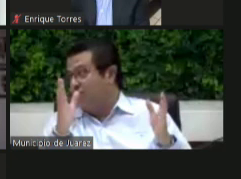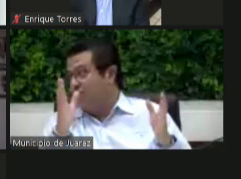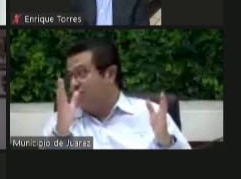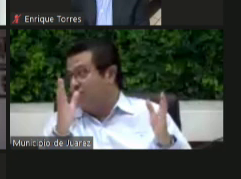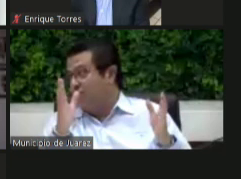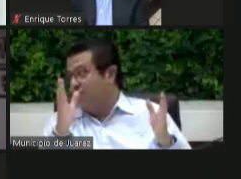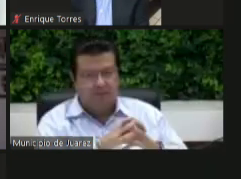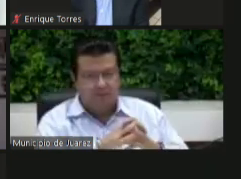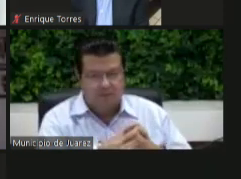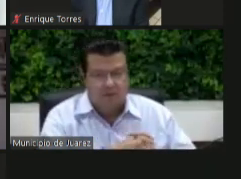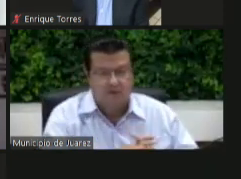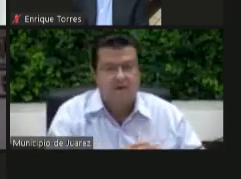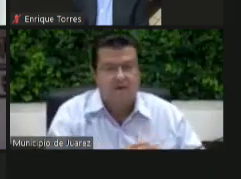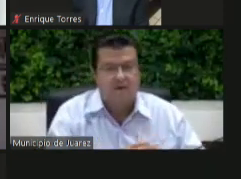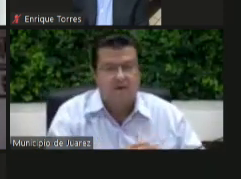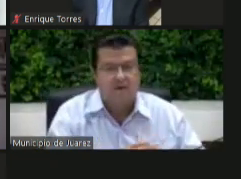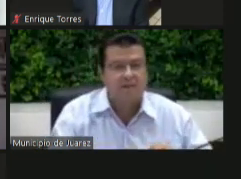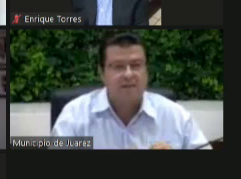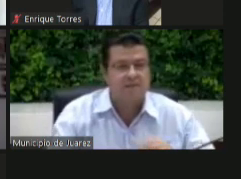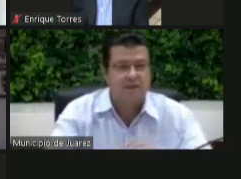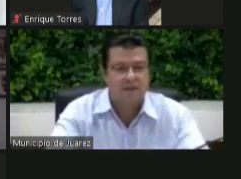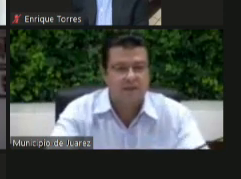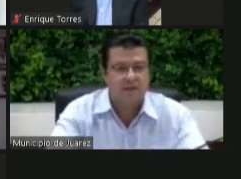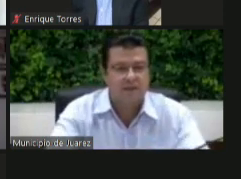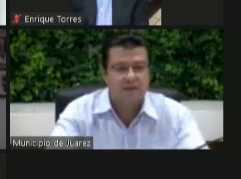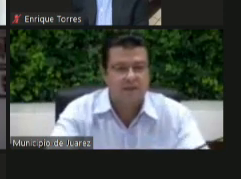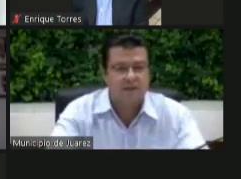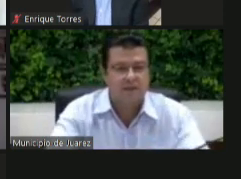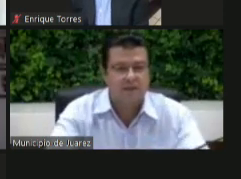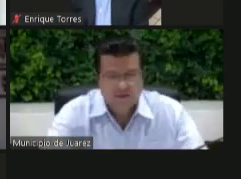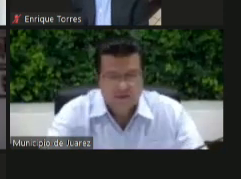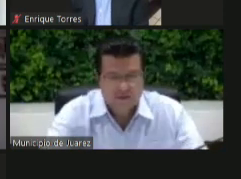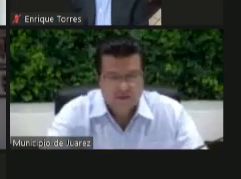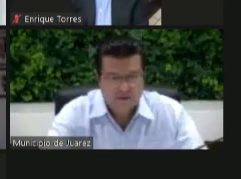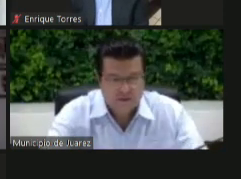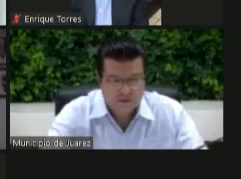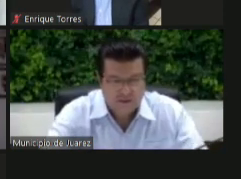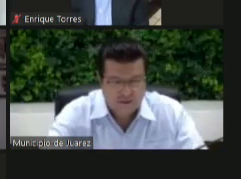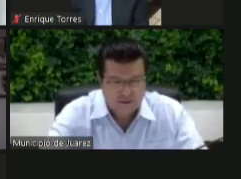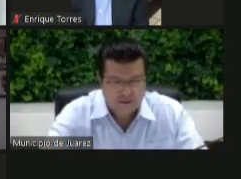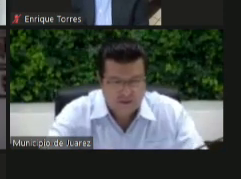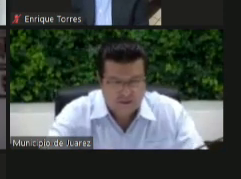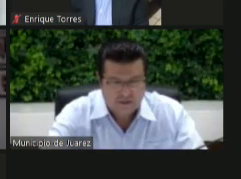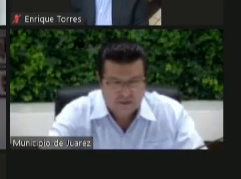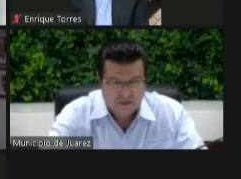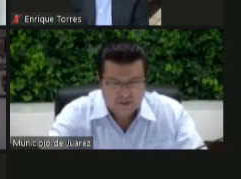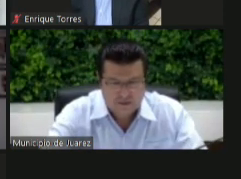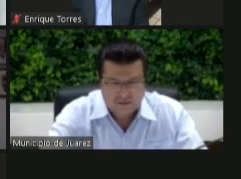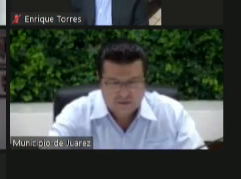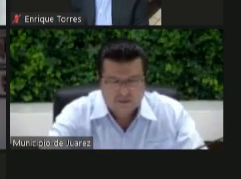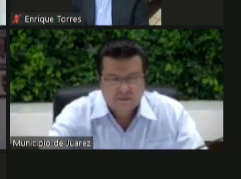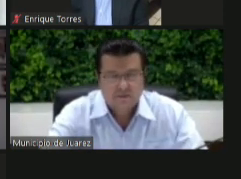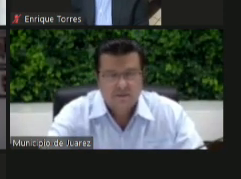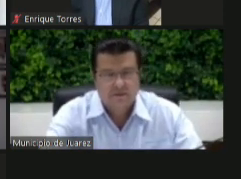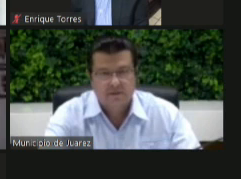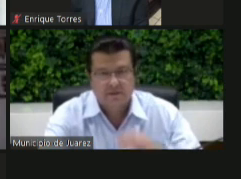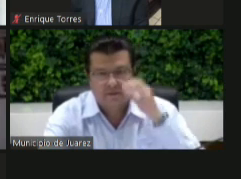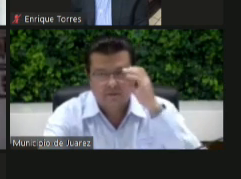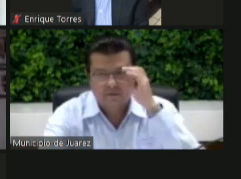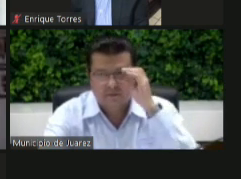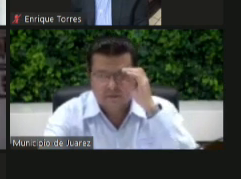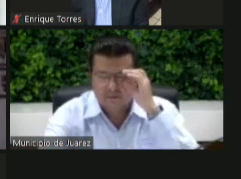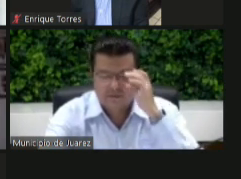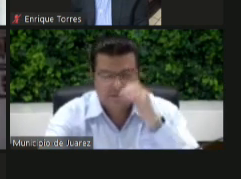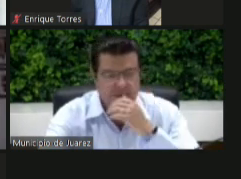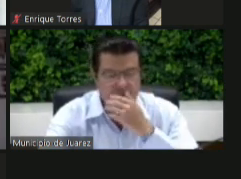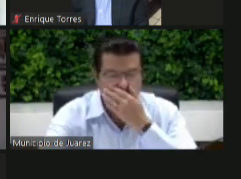está con quien preside la CFE, con el señor Bartlett, y bueno, pues creo que se puede llegar a